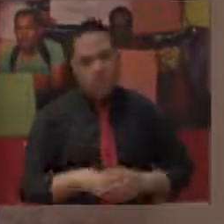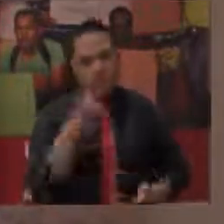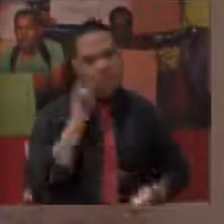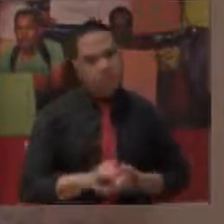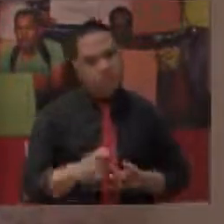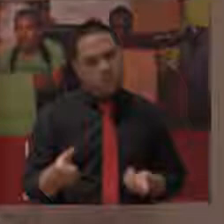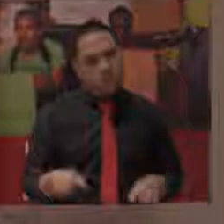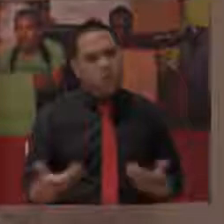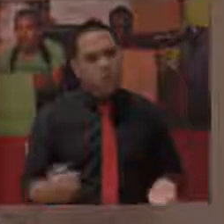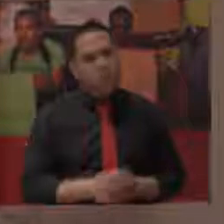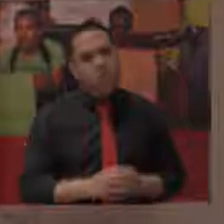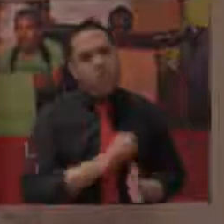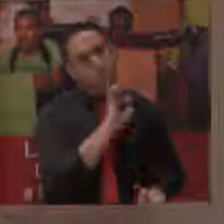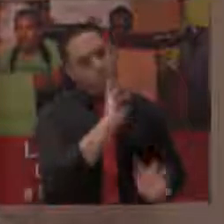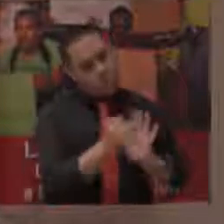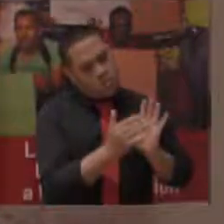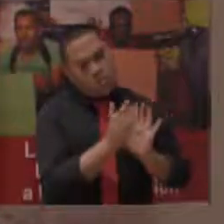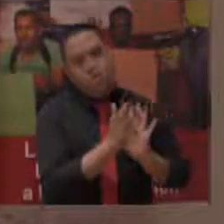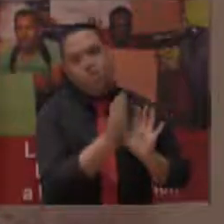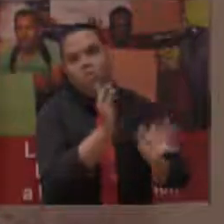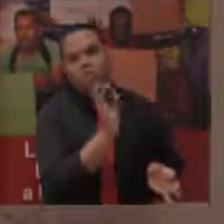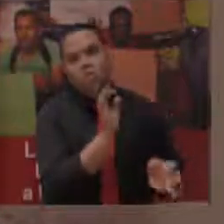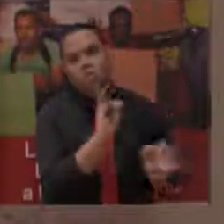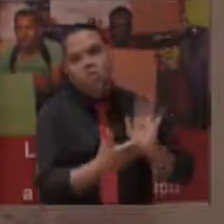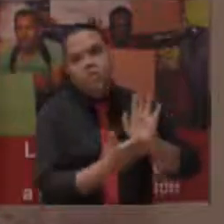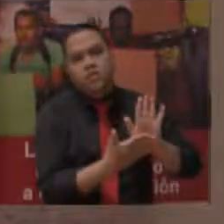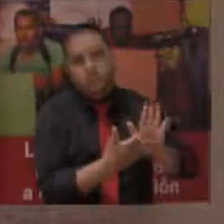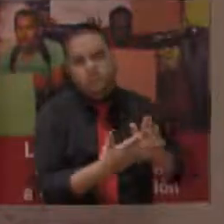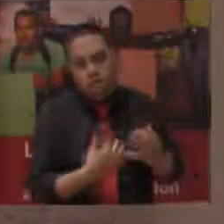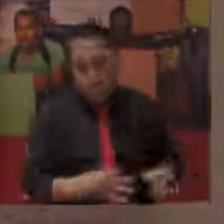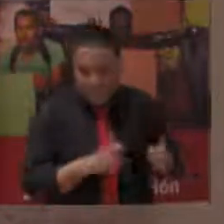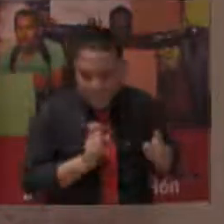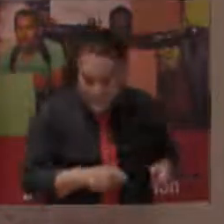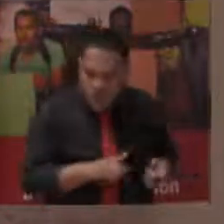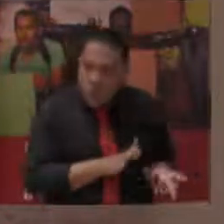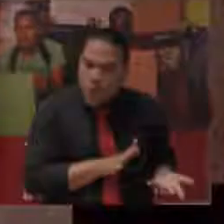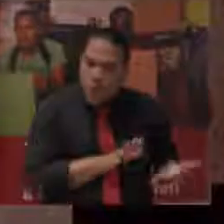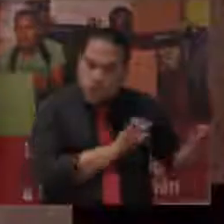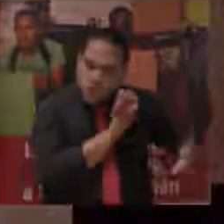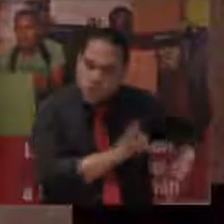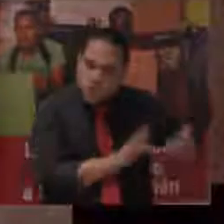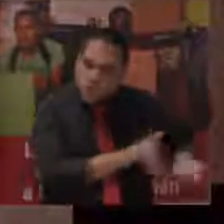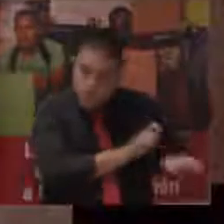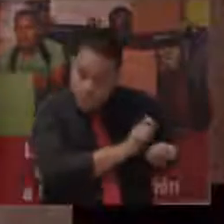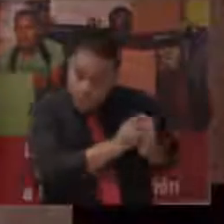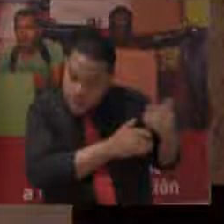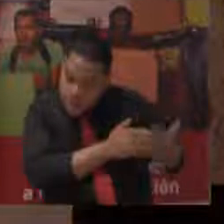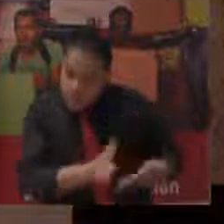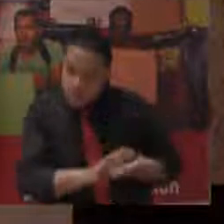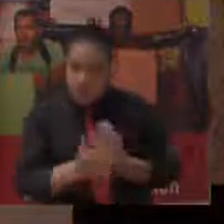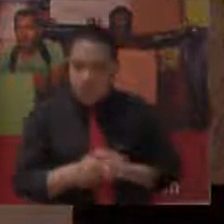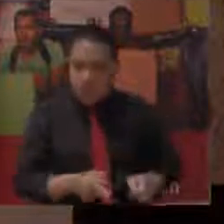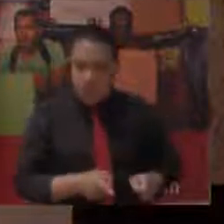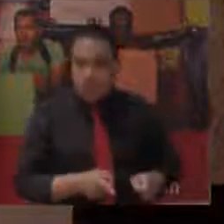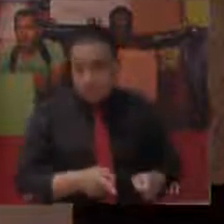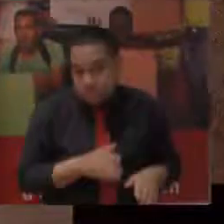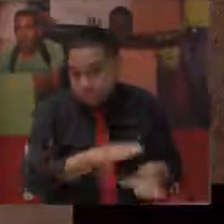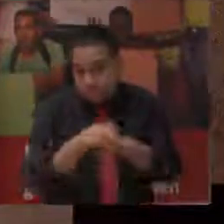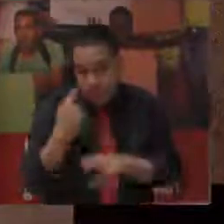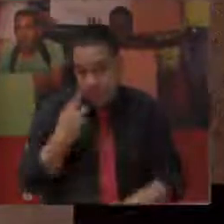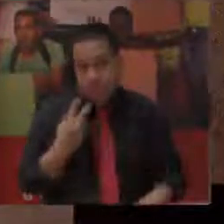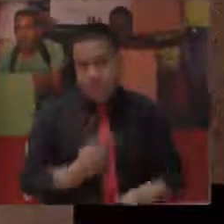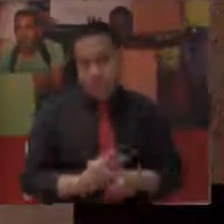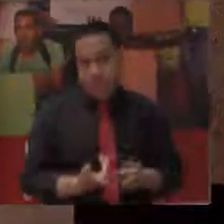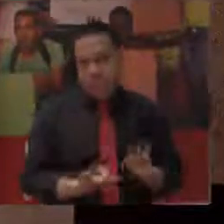apartarnos de la jurisdicción ordinaria y tener una justicia transicional aunque también advirtiendo que no hay nada más peligroso que